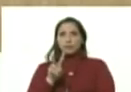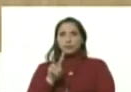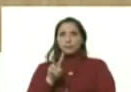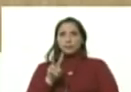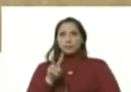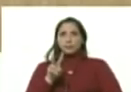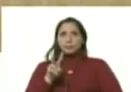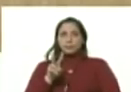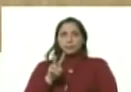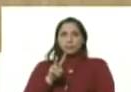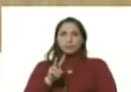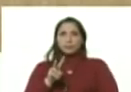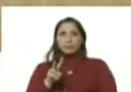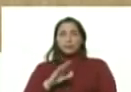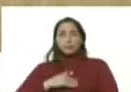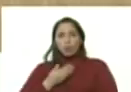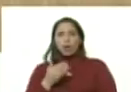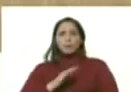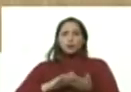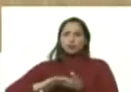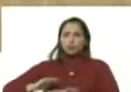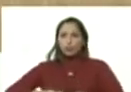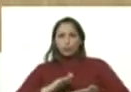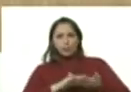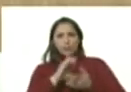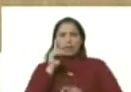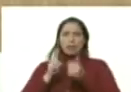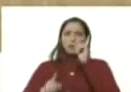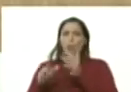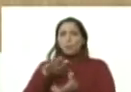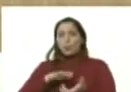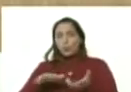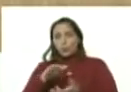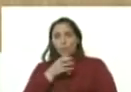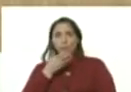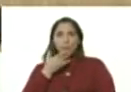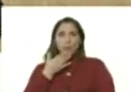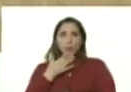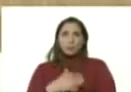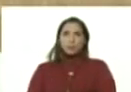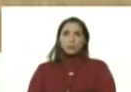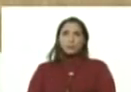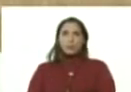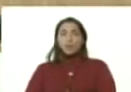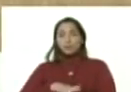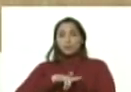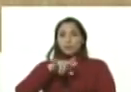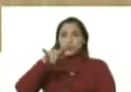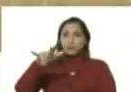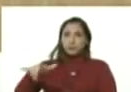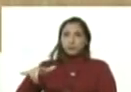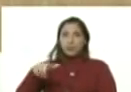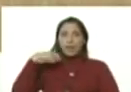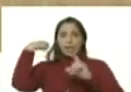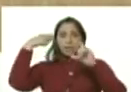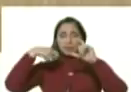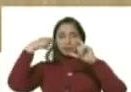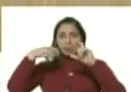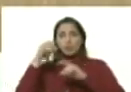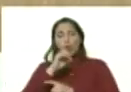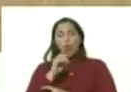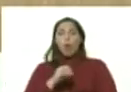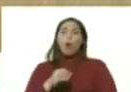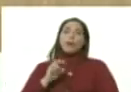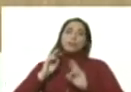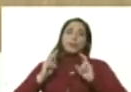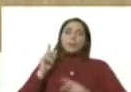podamos solventar algunos nudos críticos, por ejemplo, Siemens, Lufthansa, o el tema muy importante desde el punto de